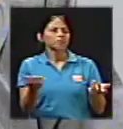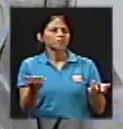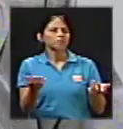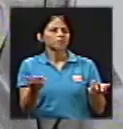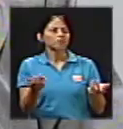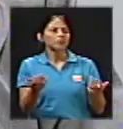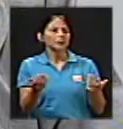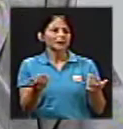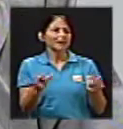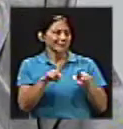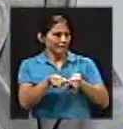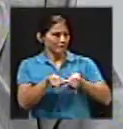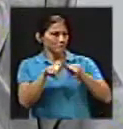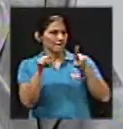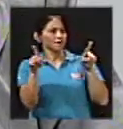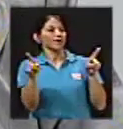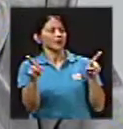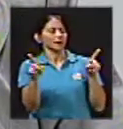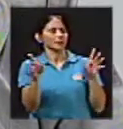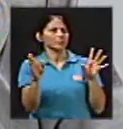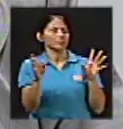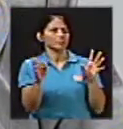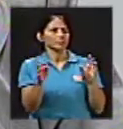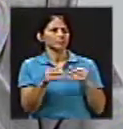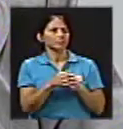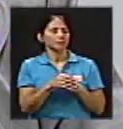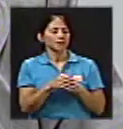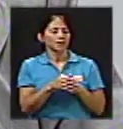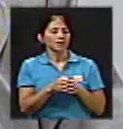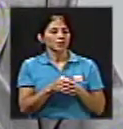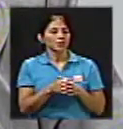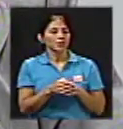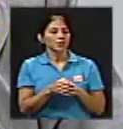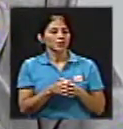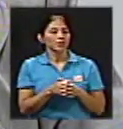estos 4 años, no demasiado lejos, que